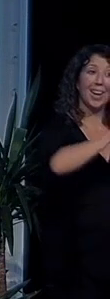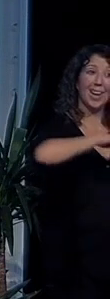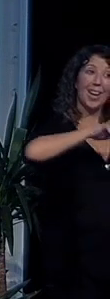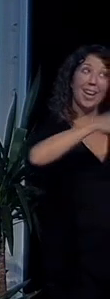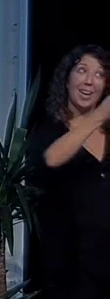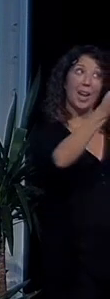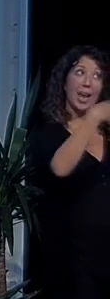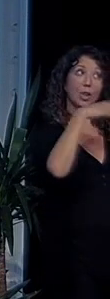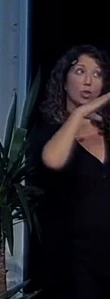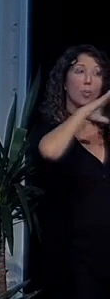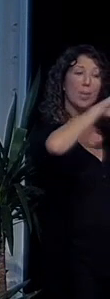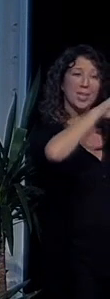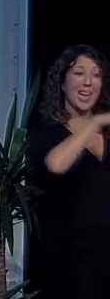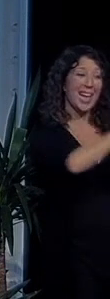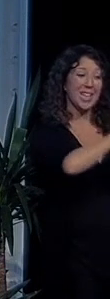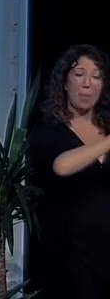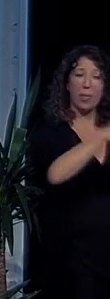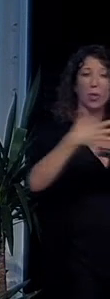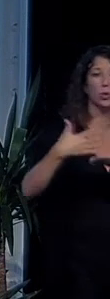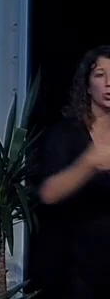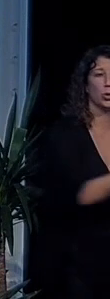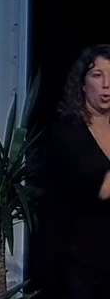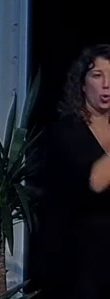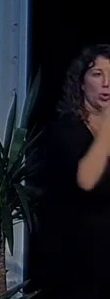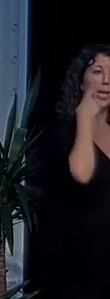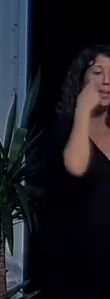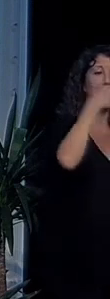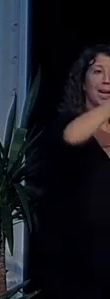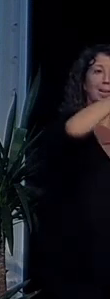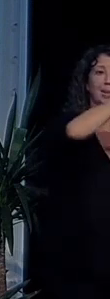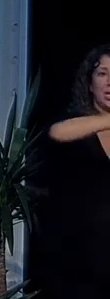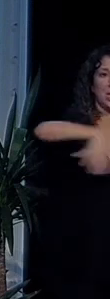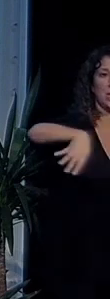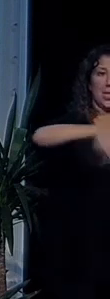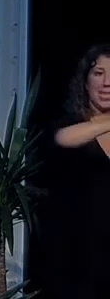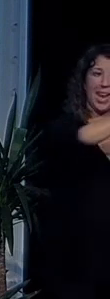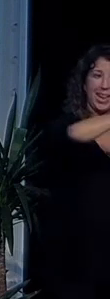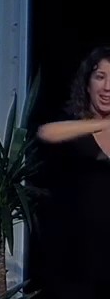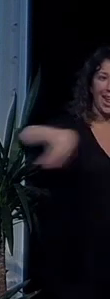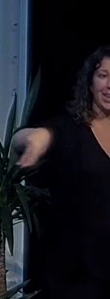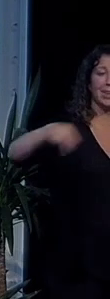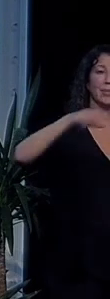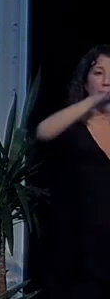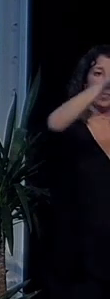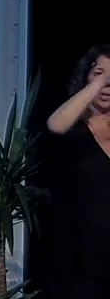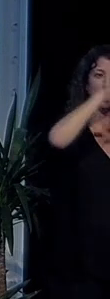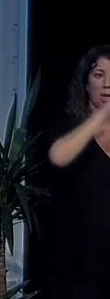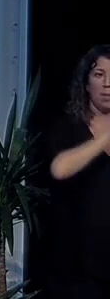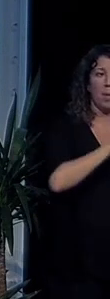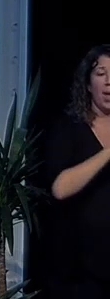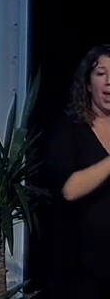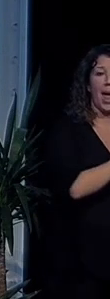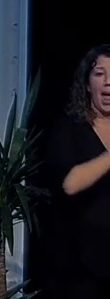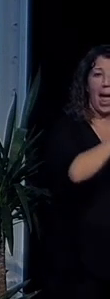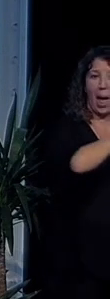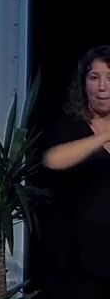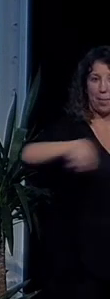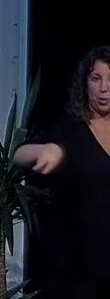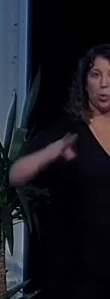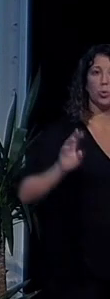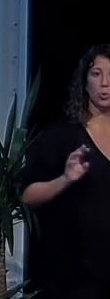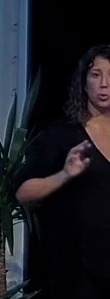en todos los espacios. La transversalidad la tenemos que aplicar, la transversalidad feminista, que este concepto yo creo